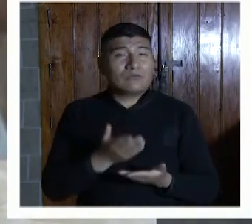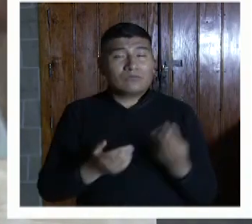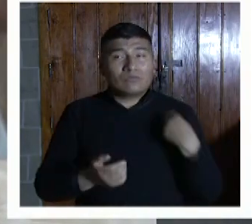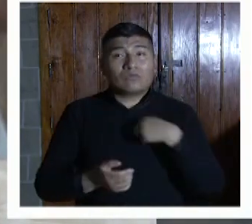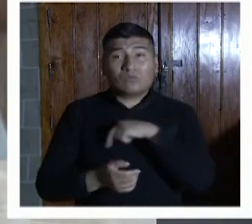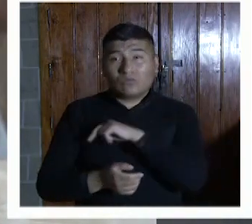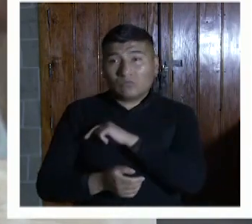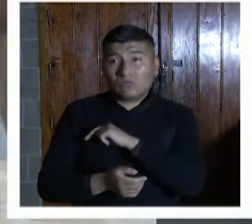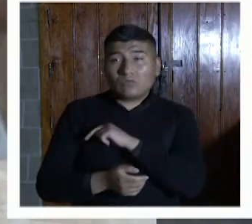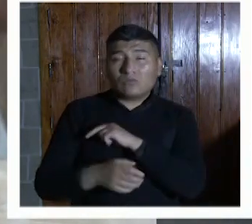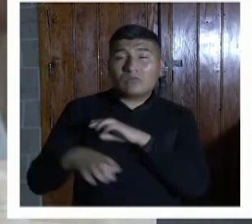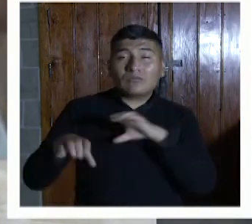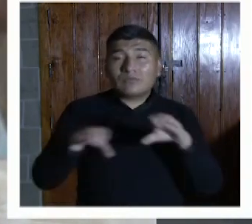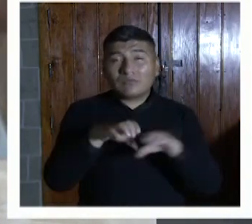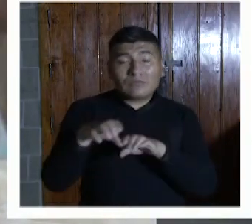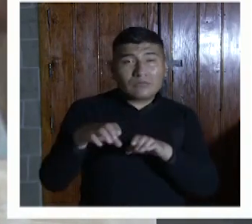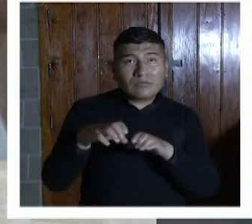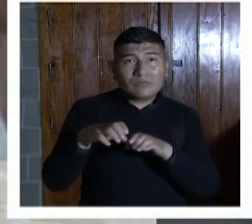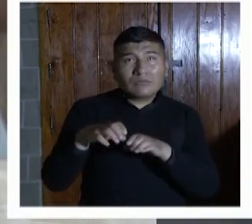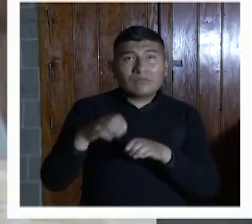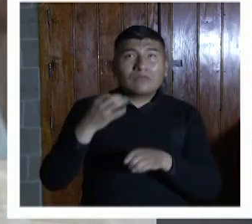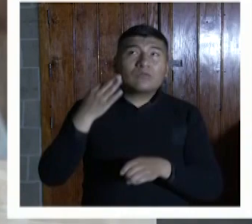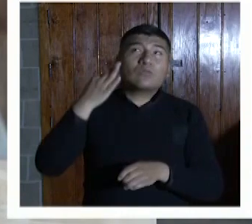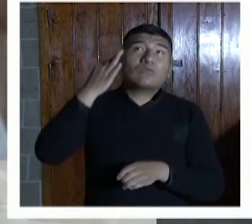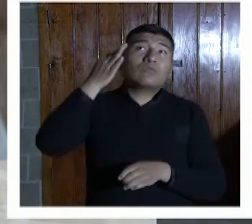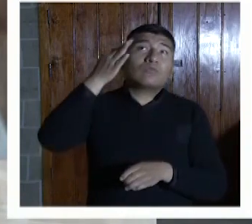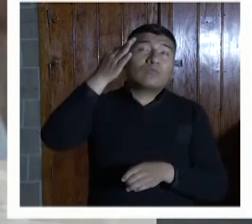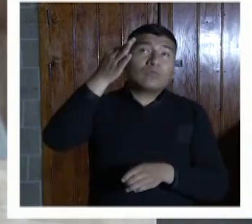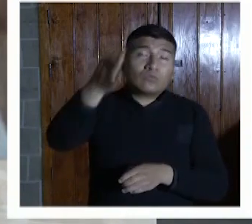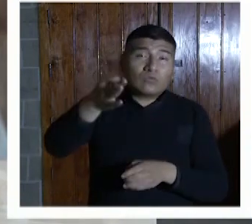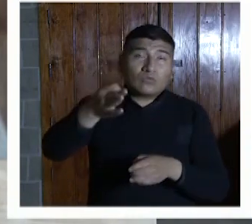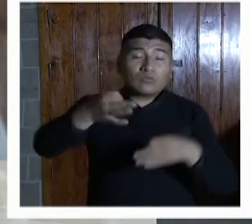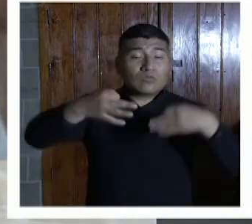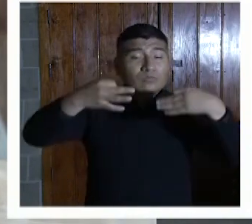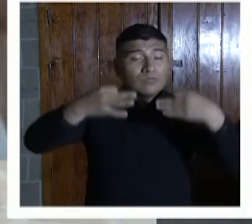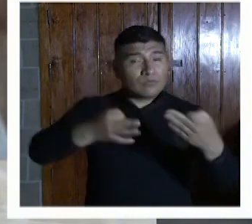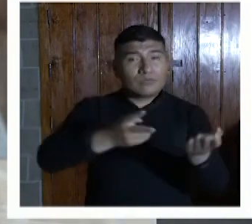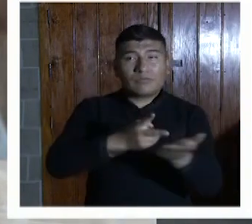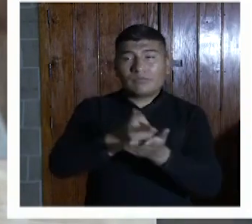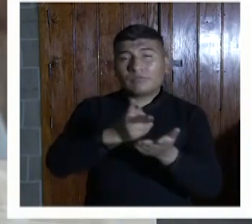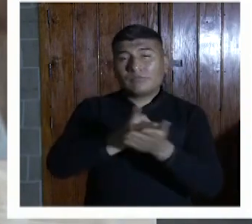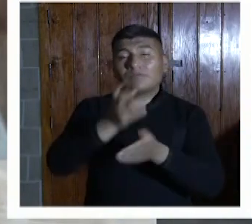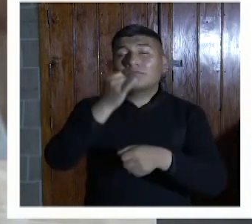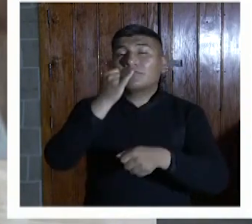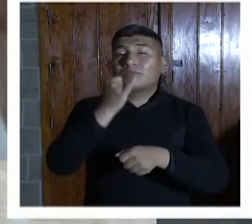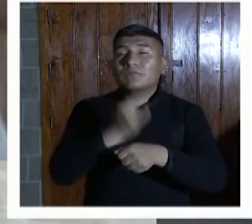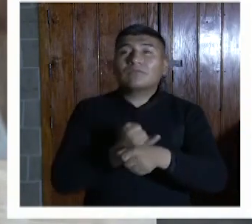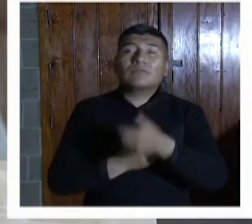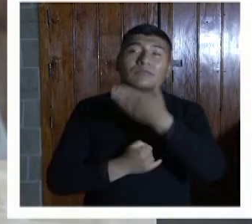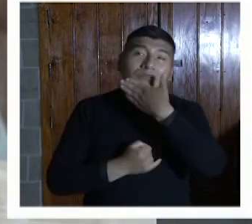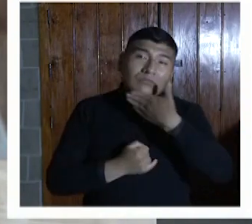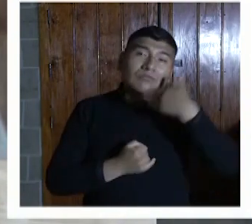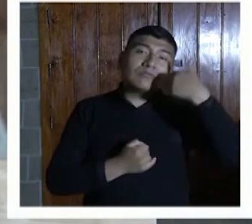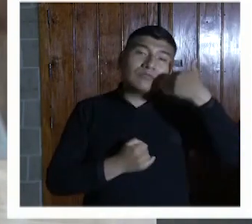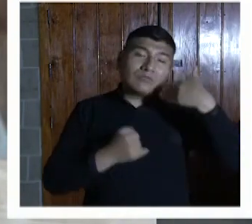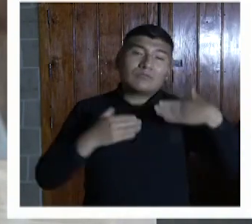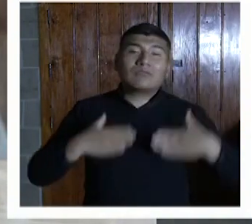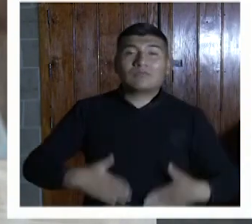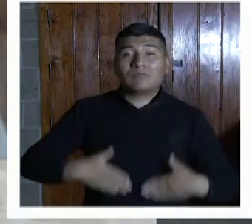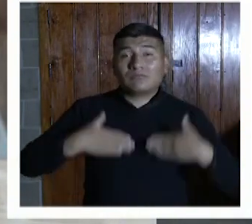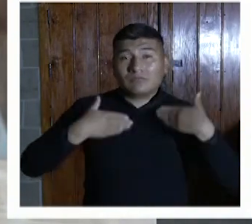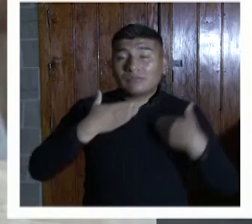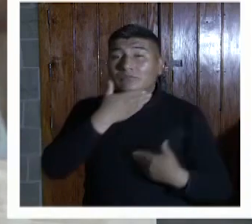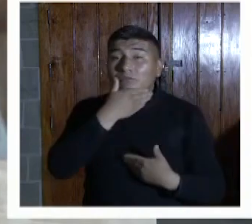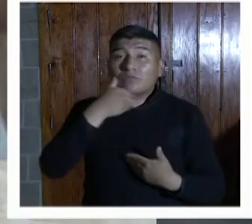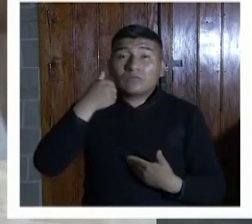se haga realidad una vida mejor, una Bolivia mejor, una iglesia mejor. Y si tu